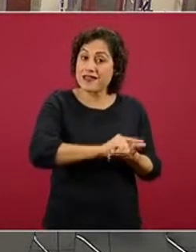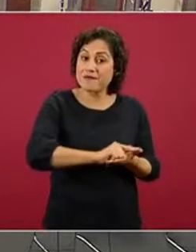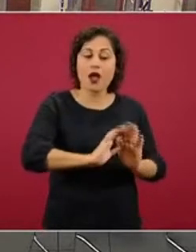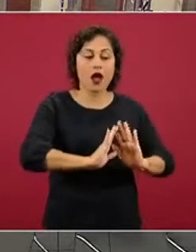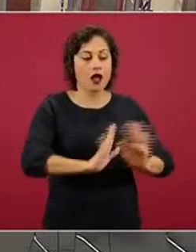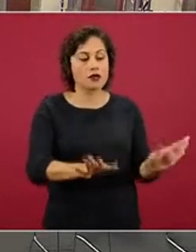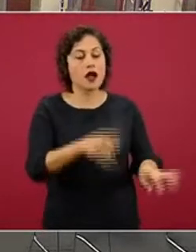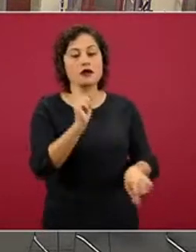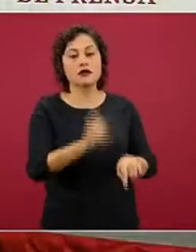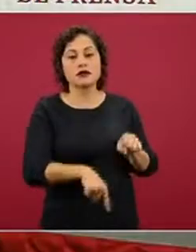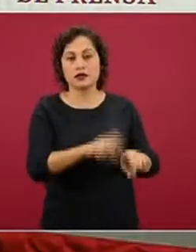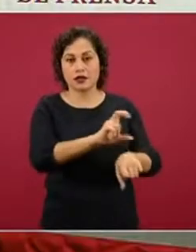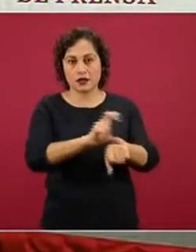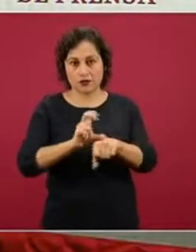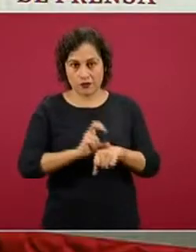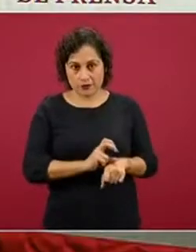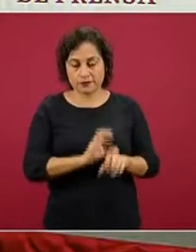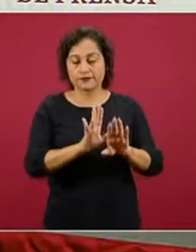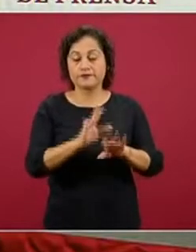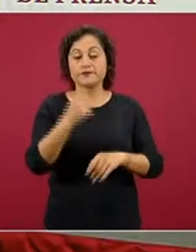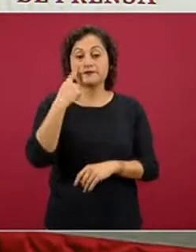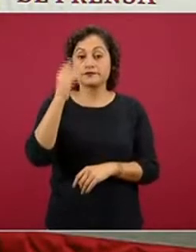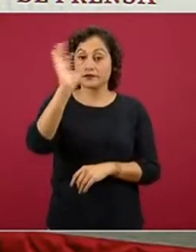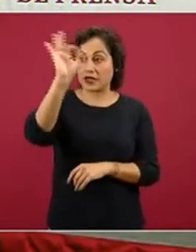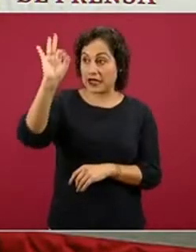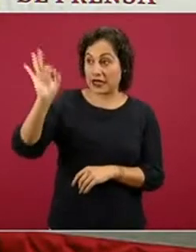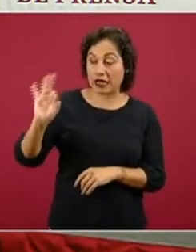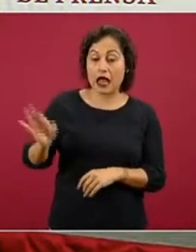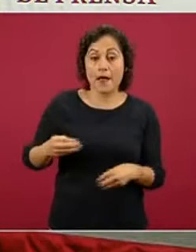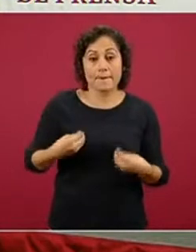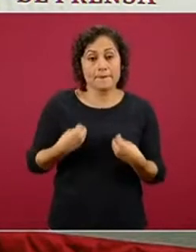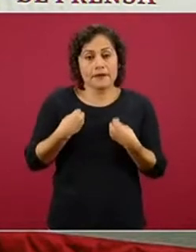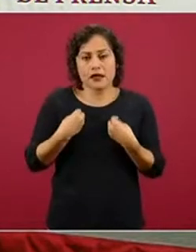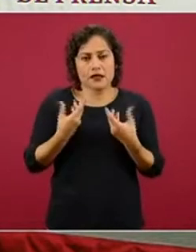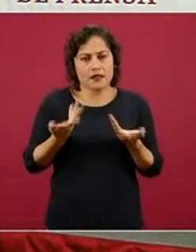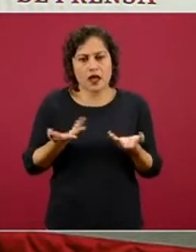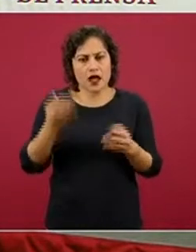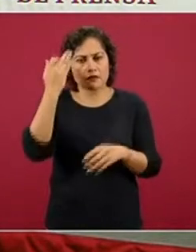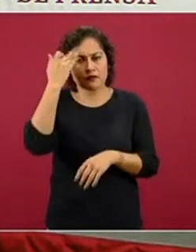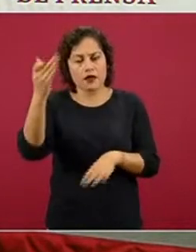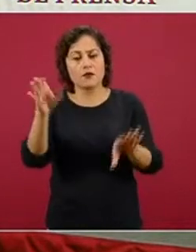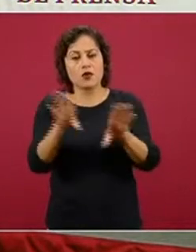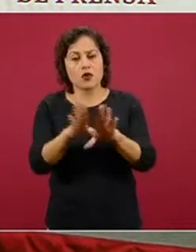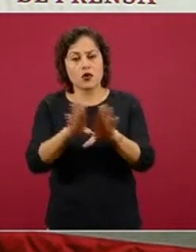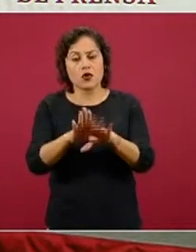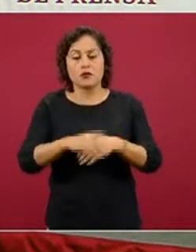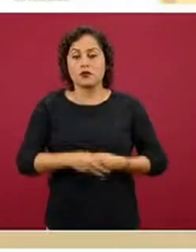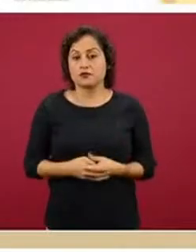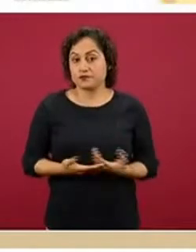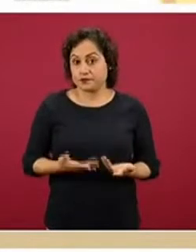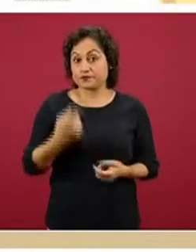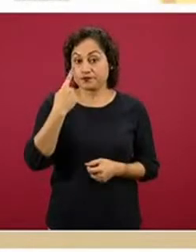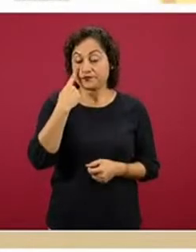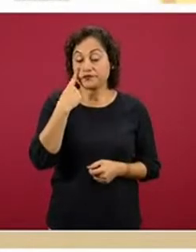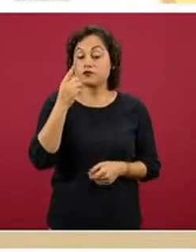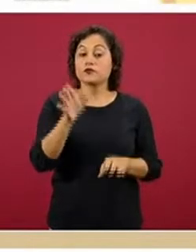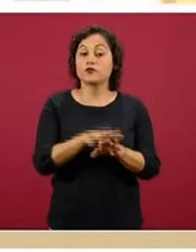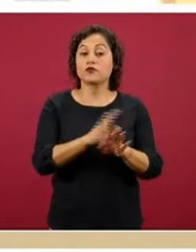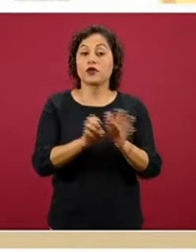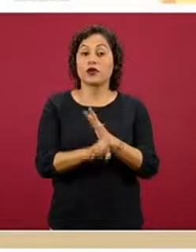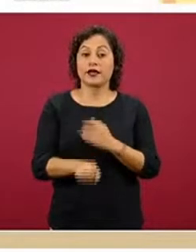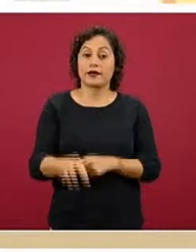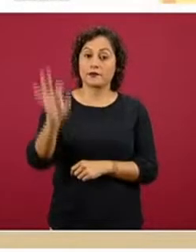sobrevivir y para mantenerse cerca de nosotros. Ahora, si yo soy una persona que este mosco